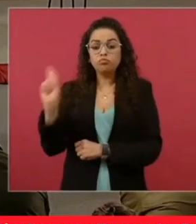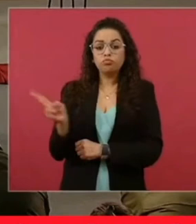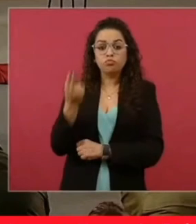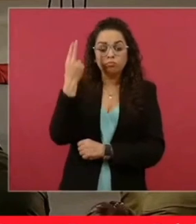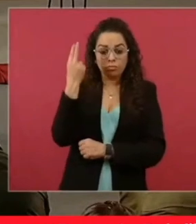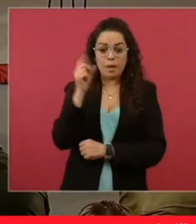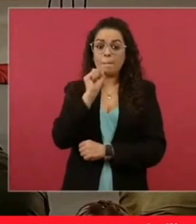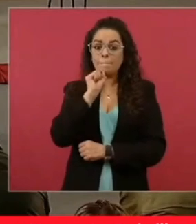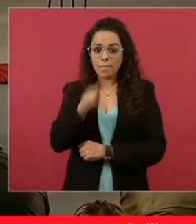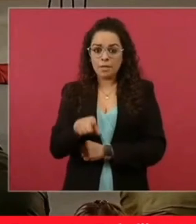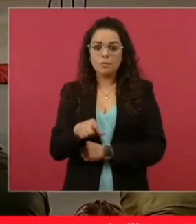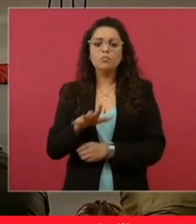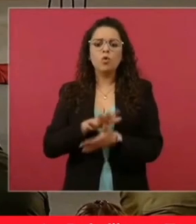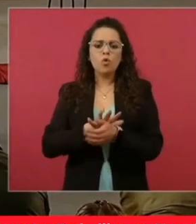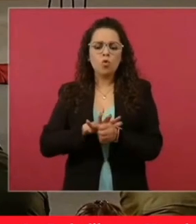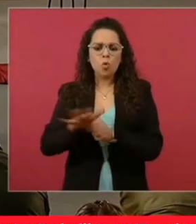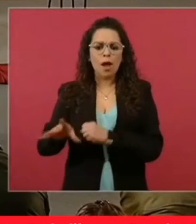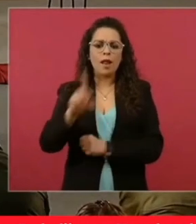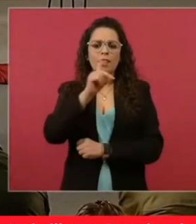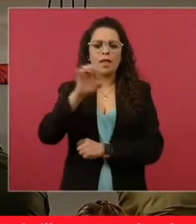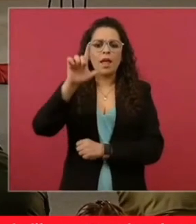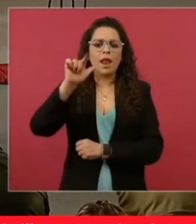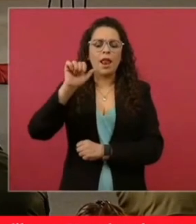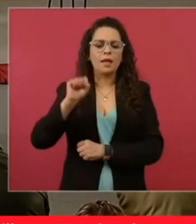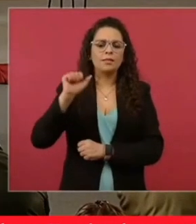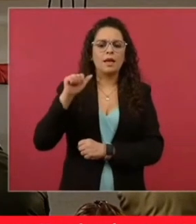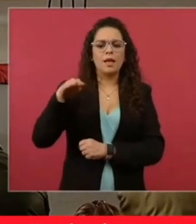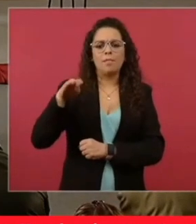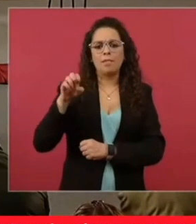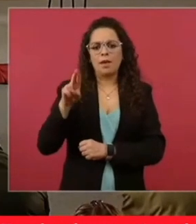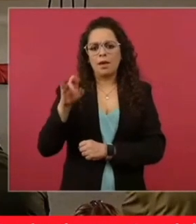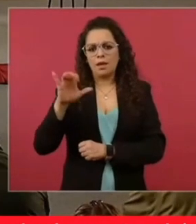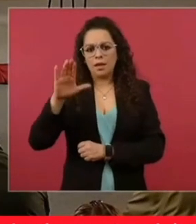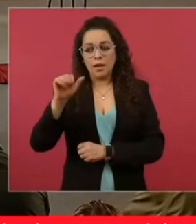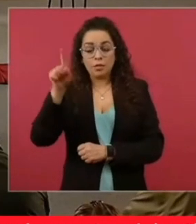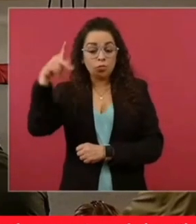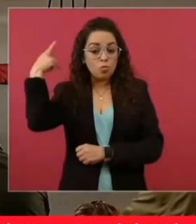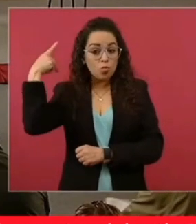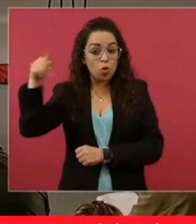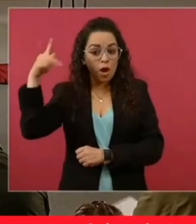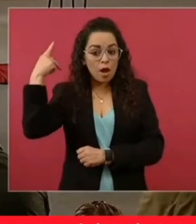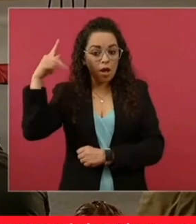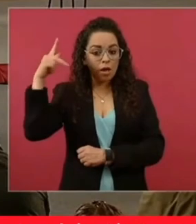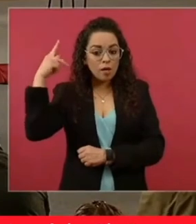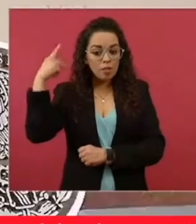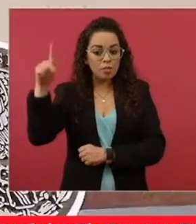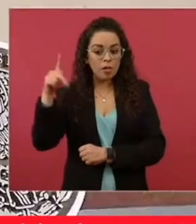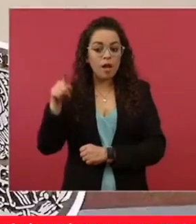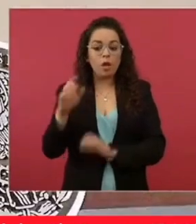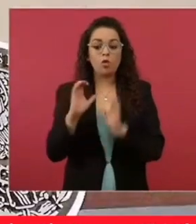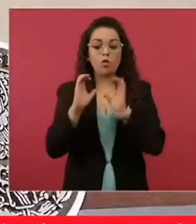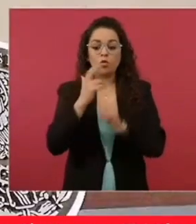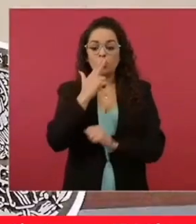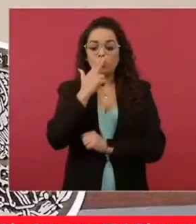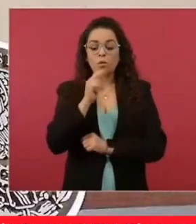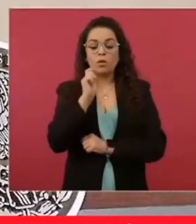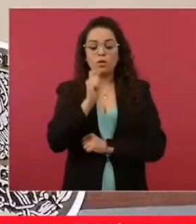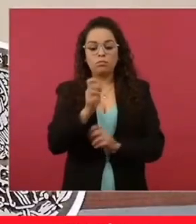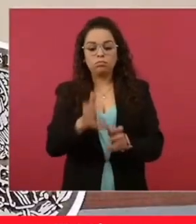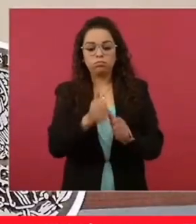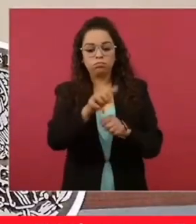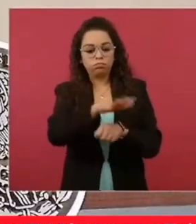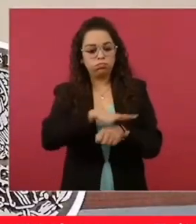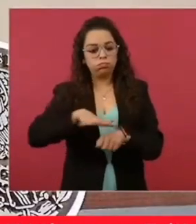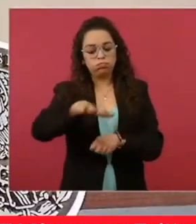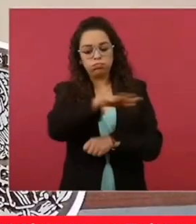de las Américas campus Puebla de la escuela de conservación y restauración de occidente de